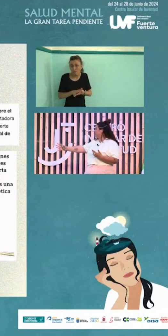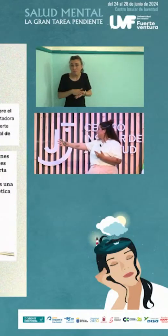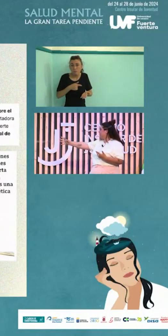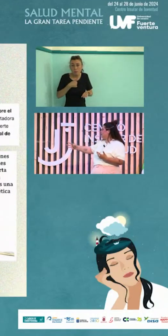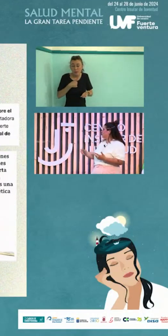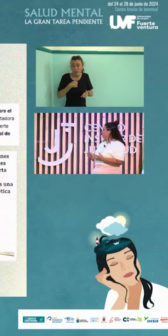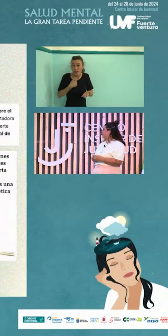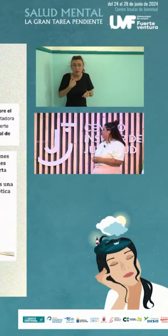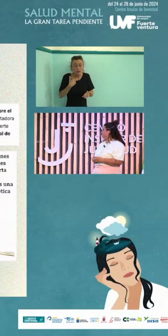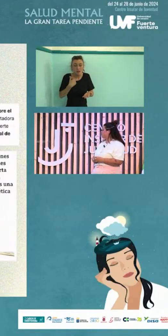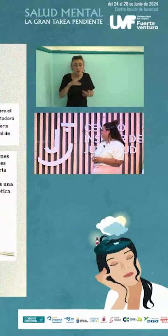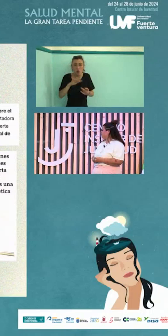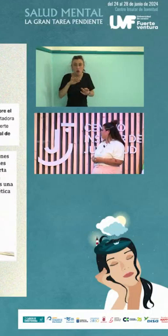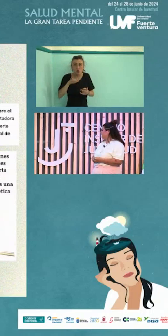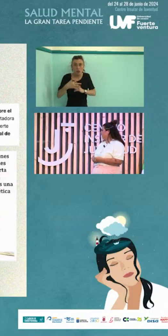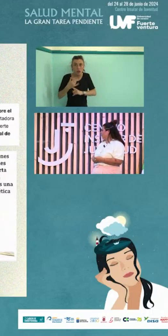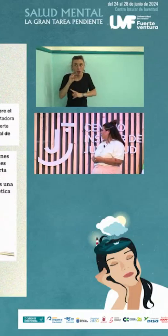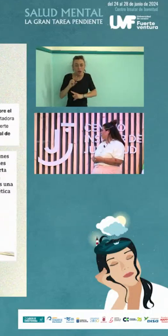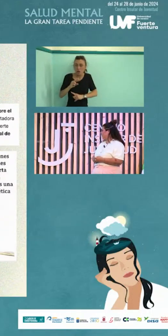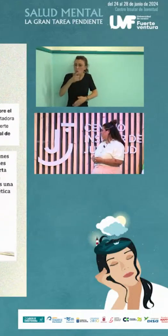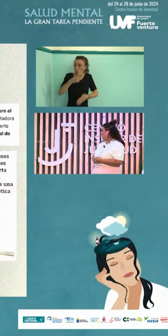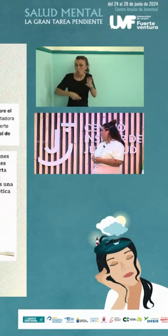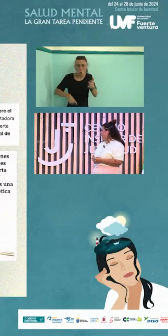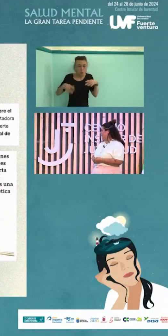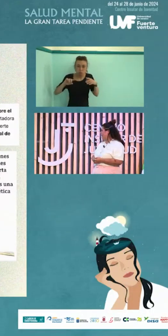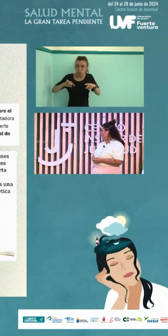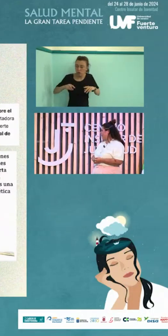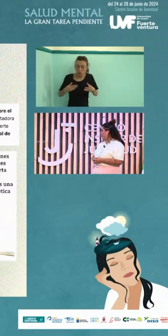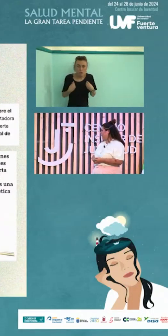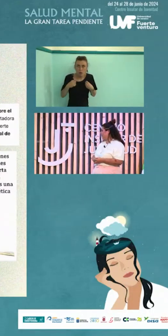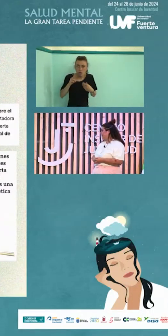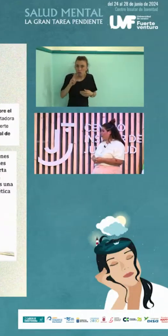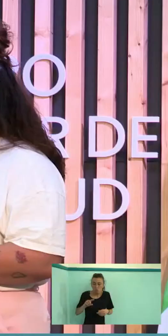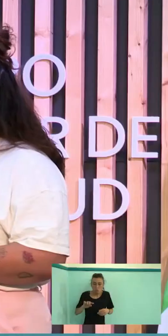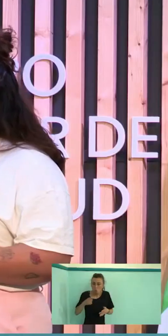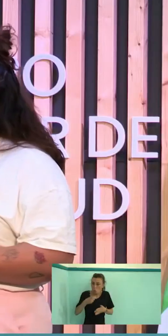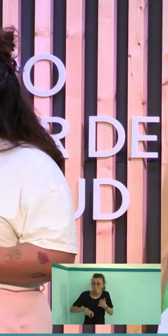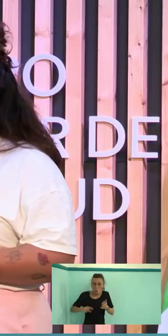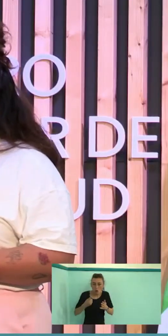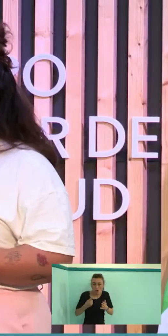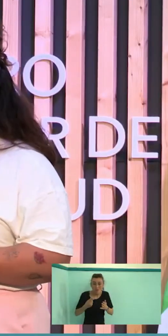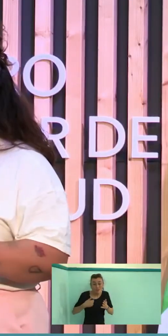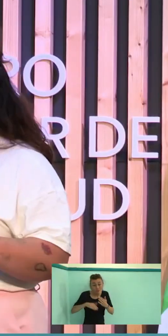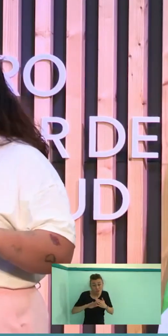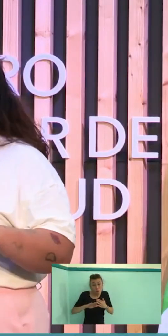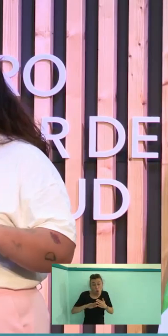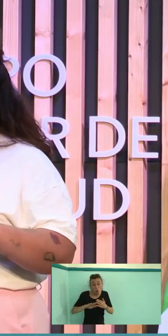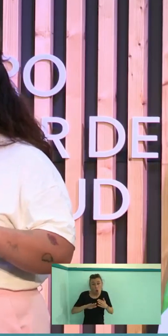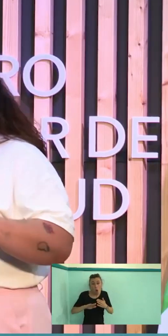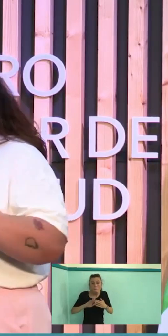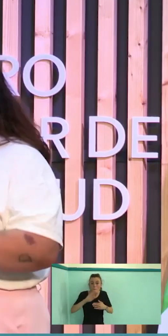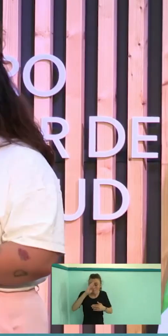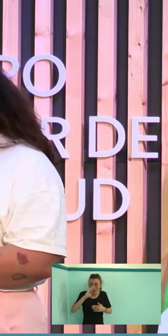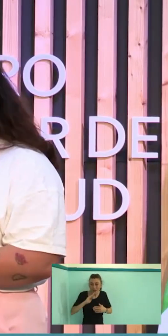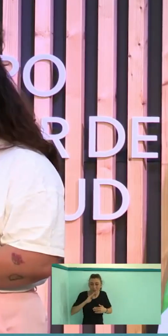es el de este niño eh que bueno su padre lo obligaba a a correr en la cinta a correr correr no hacer una marcha